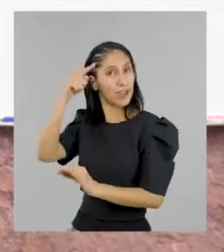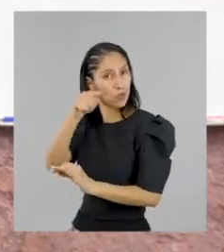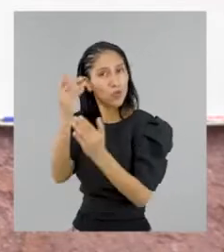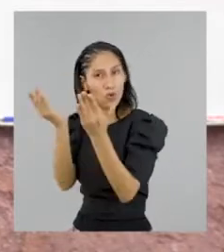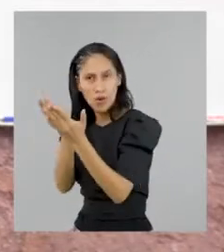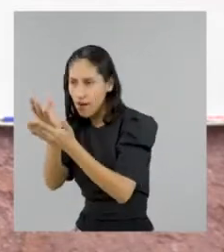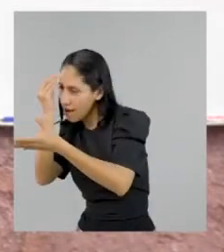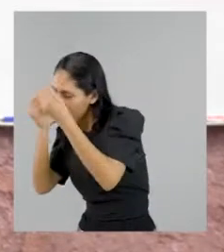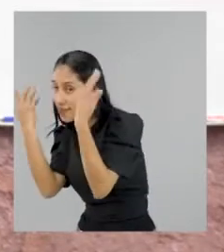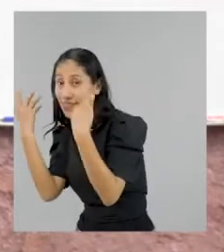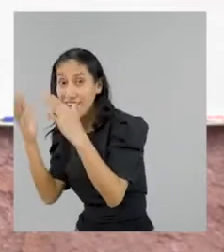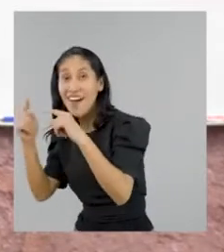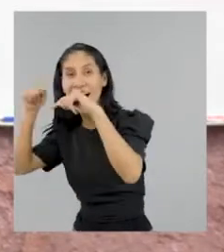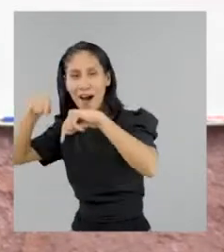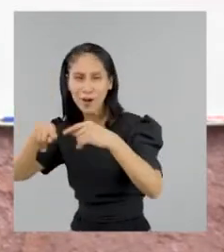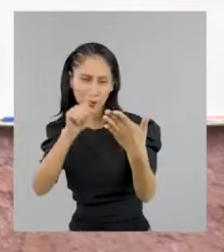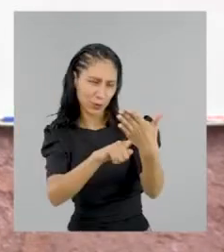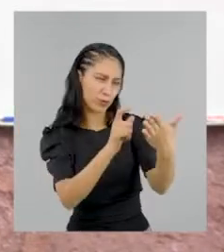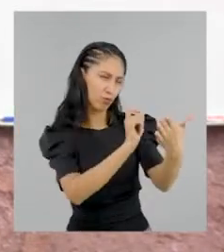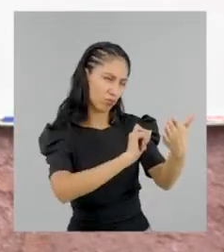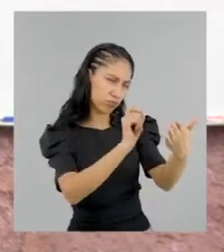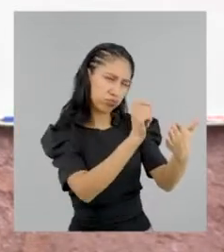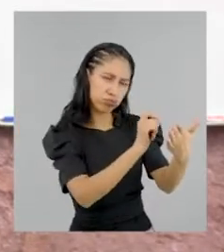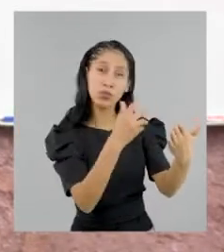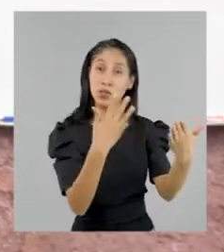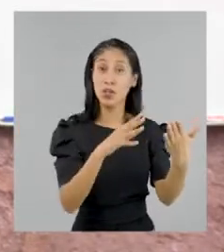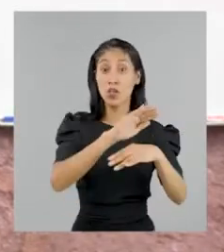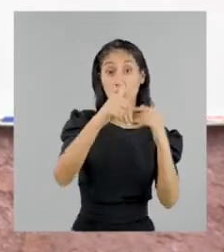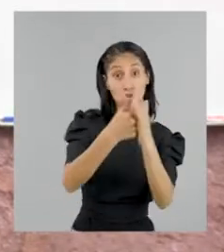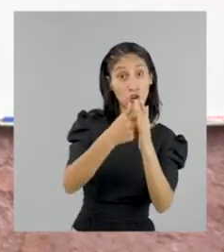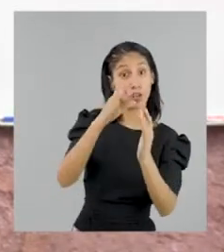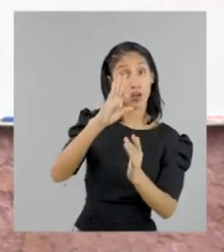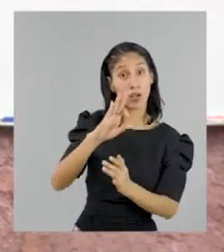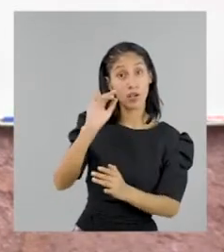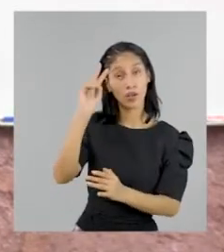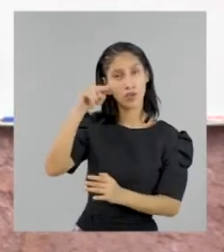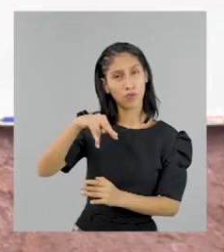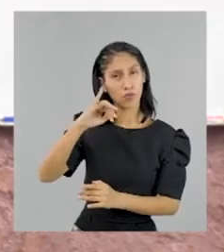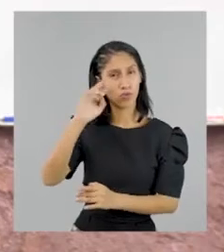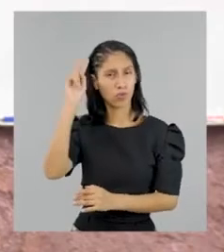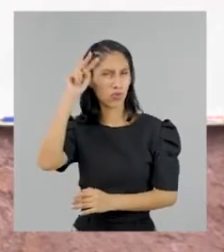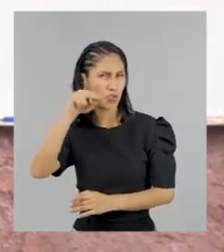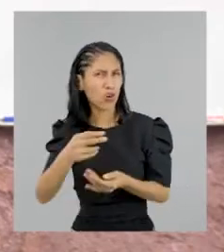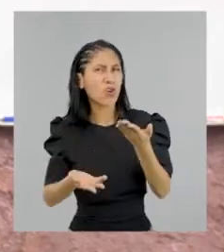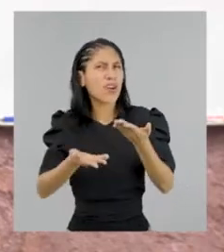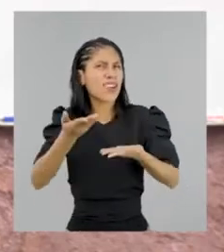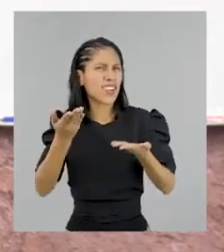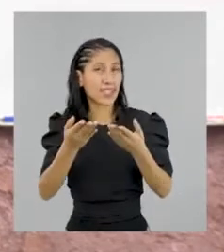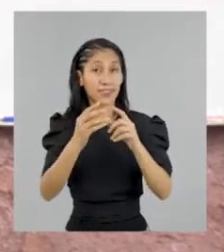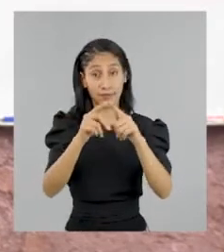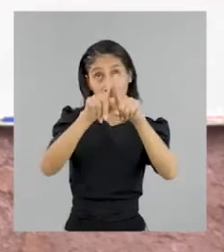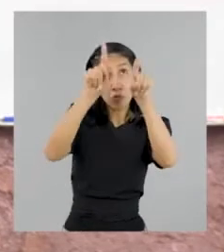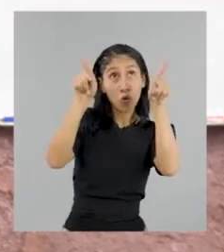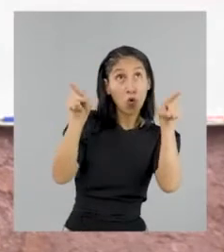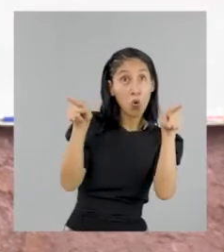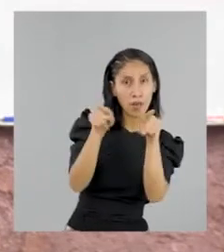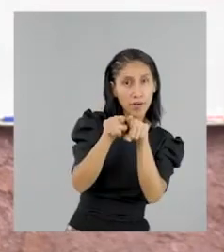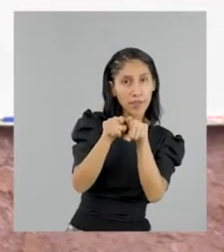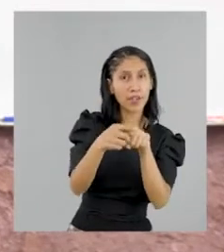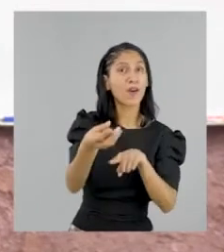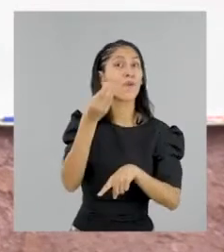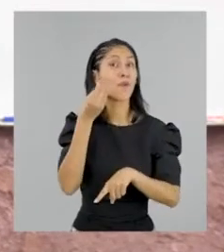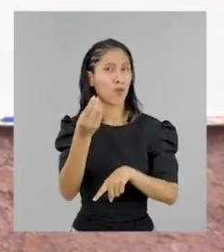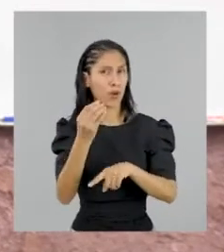saberes previos sobre el tema. Toda función es una relación entre elementos de dos conjuntos. Sabemos que es